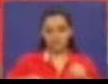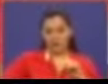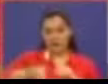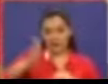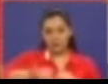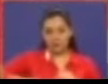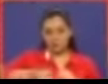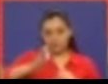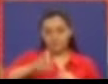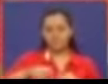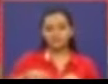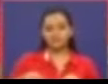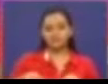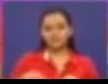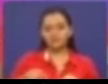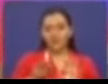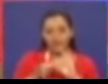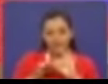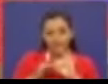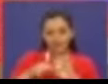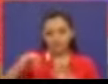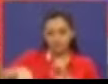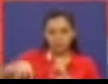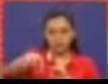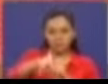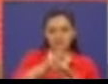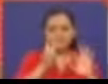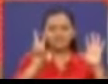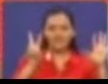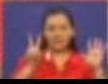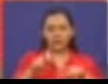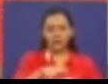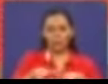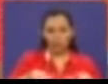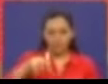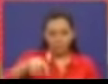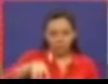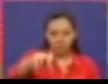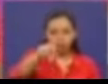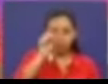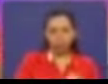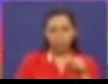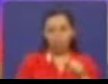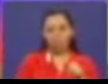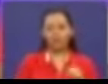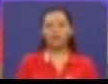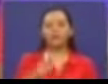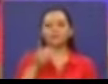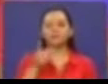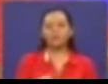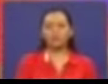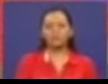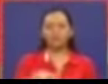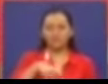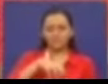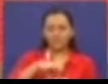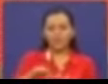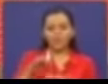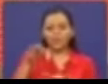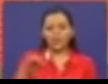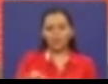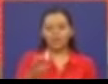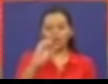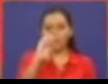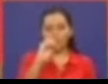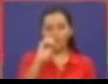sectores. Estamos trabajando día y noche y me acaban de informar. Hace poco hubo un derrumbe en la parroquia Oyacachi. Toda nuestra